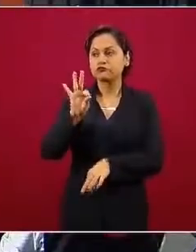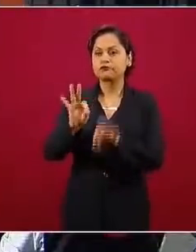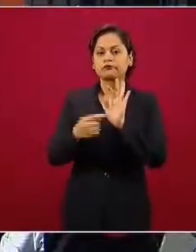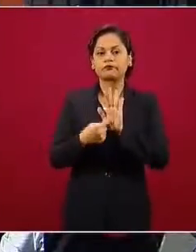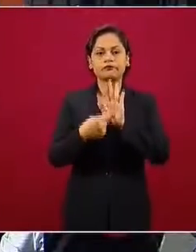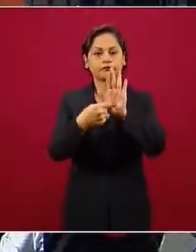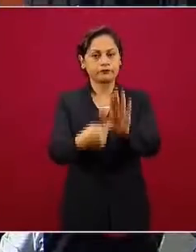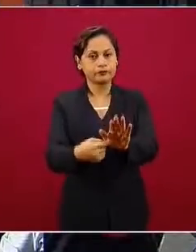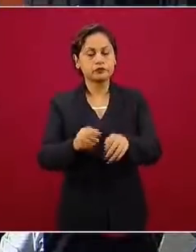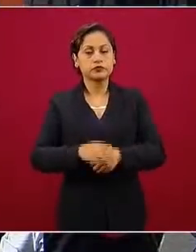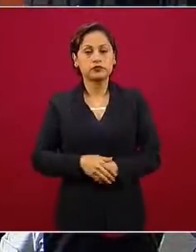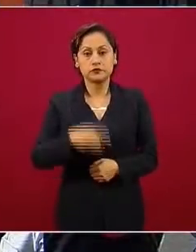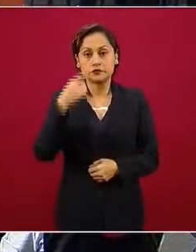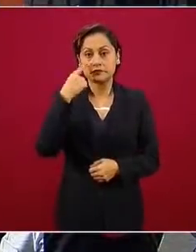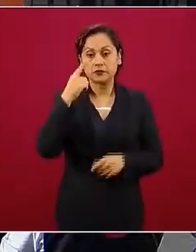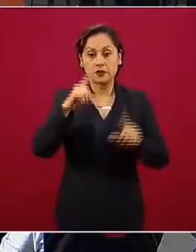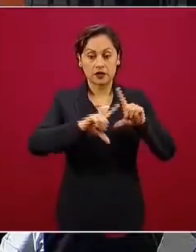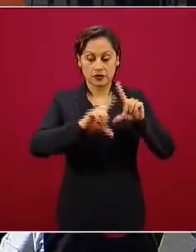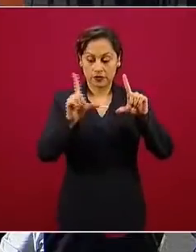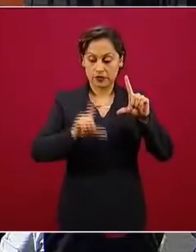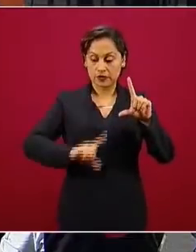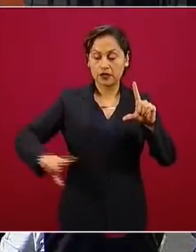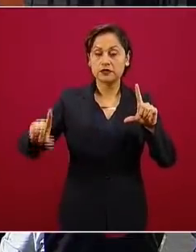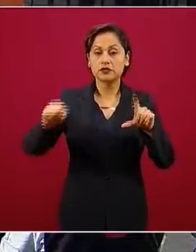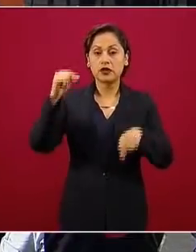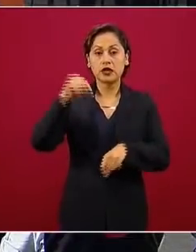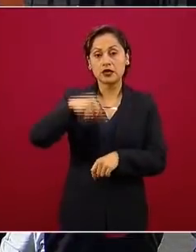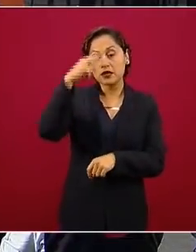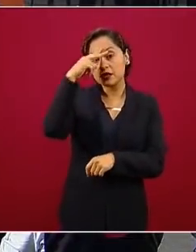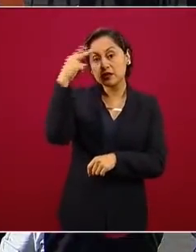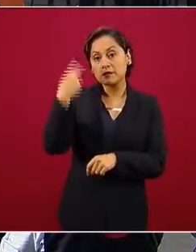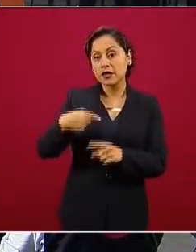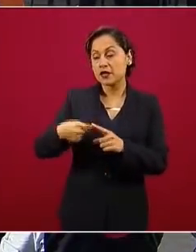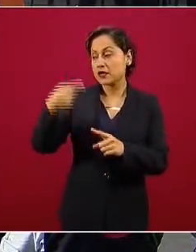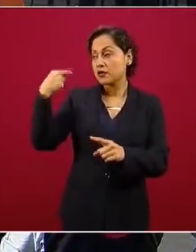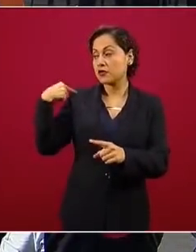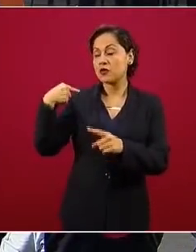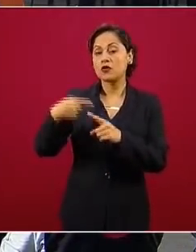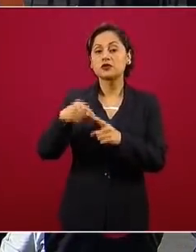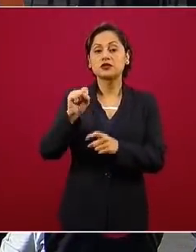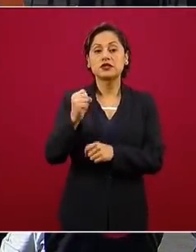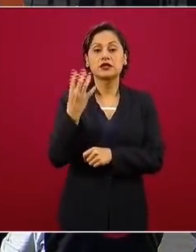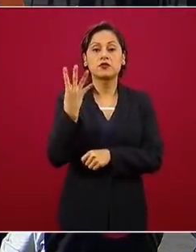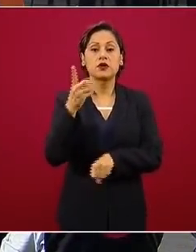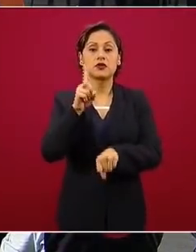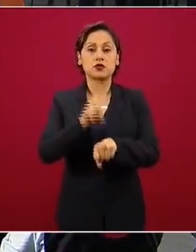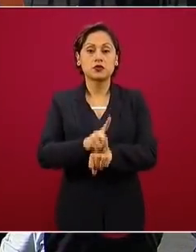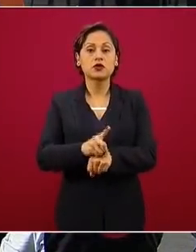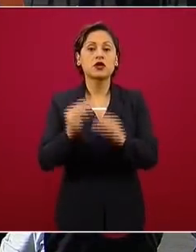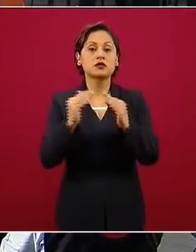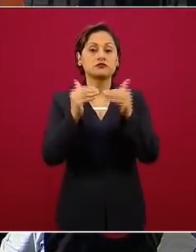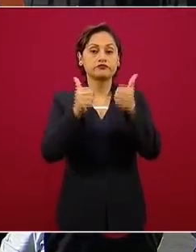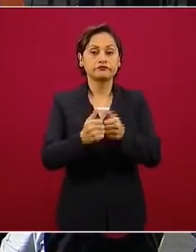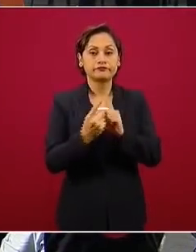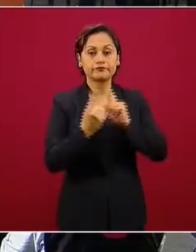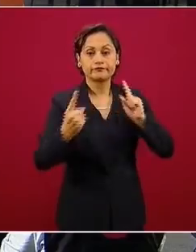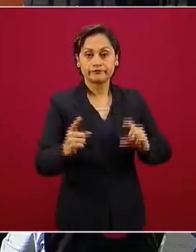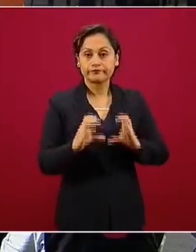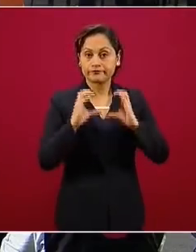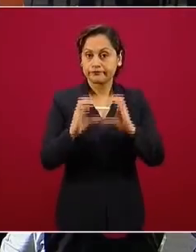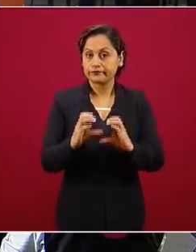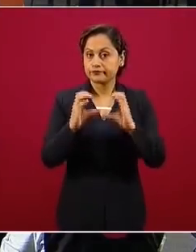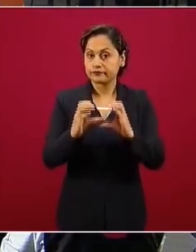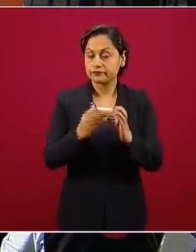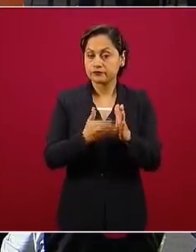en el nivel nacional que llevamos 64 días de la Jornada Nacional de Sana Distancia, nos restan 6